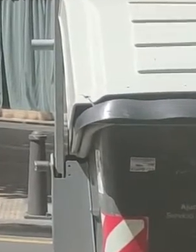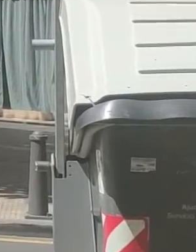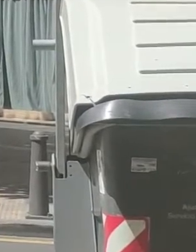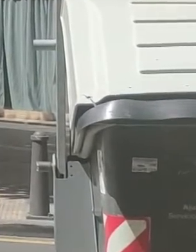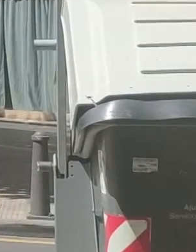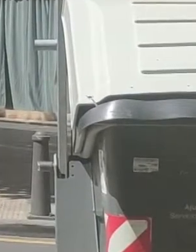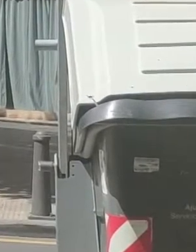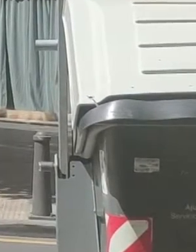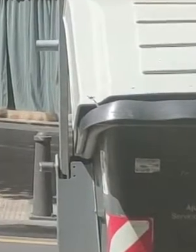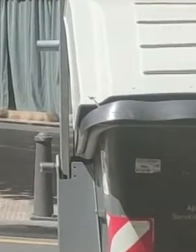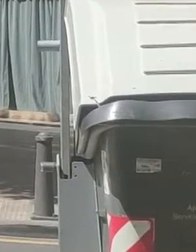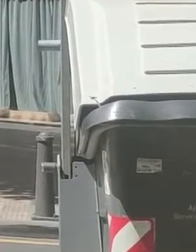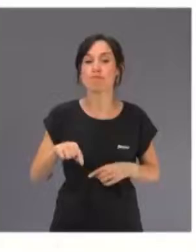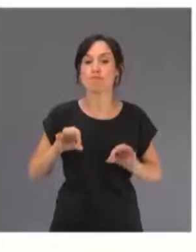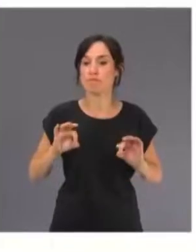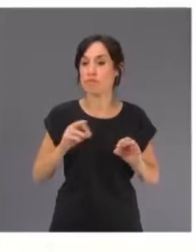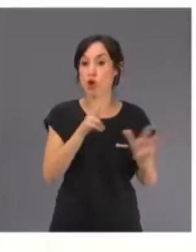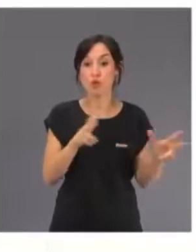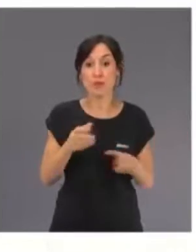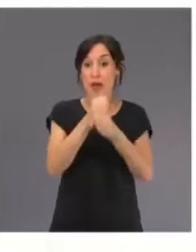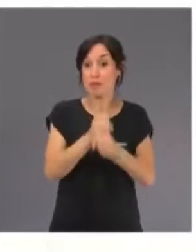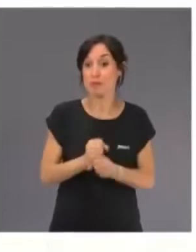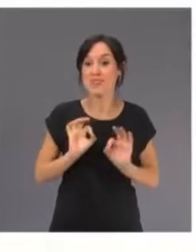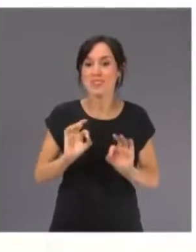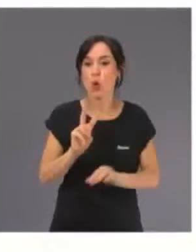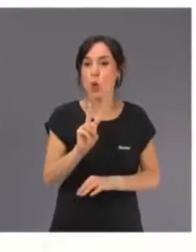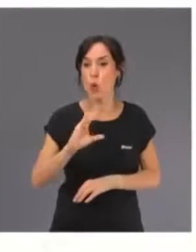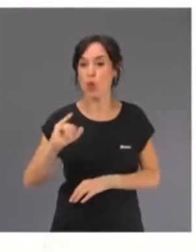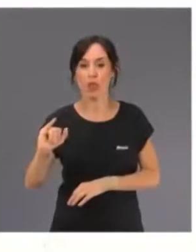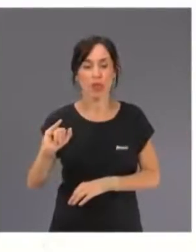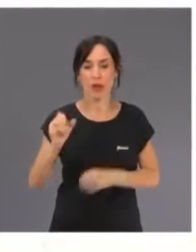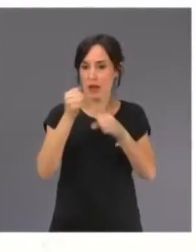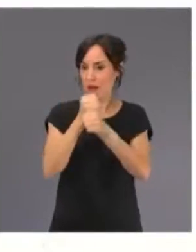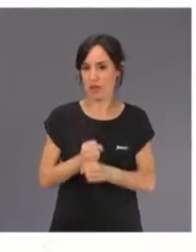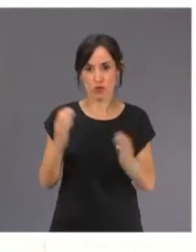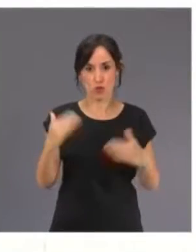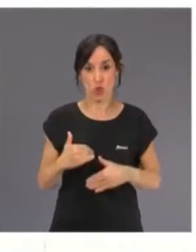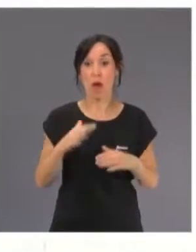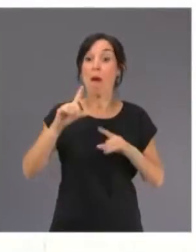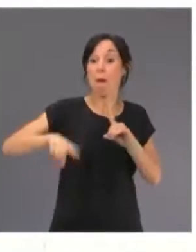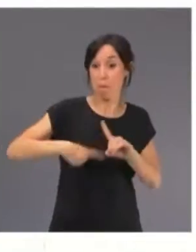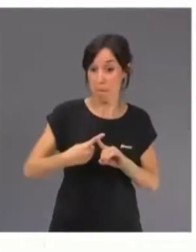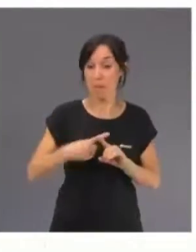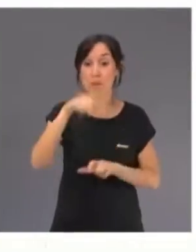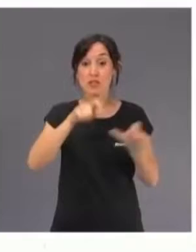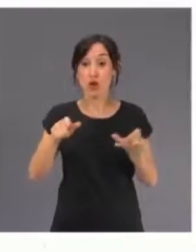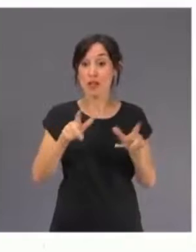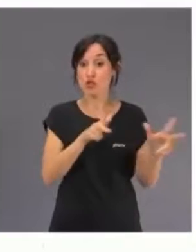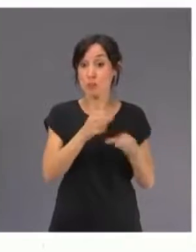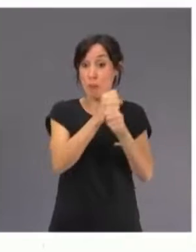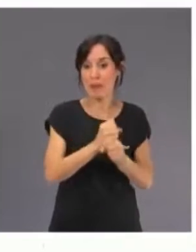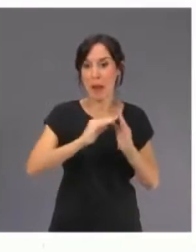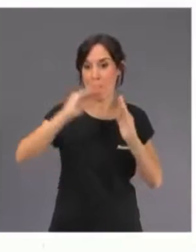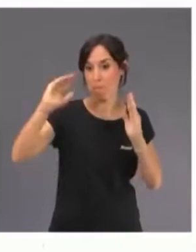consecutivo no se ha producido ningún ingreso en UCI. Y sigue bajando además el número de personas hospitalizadas,